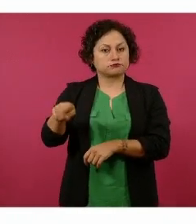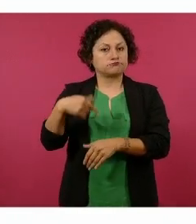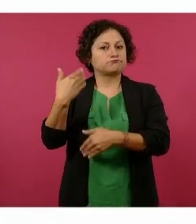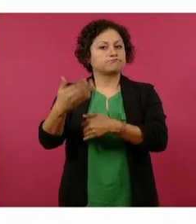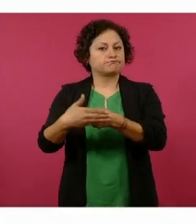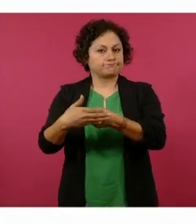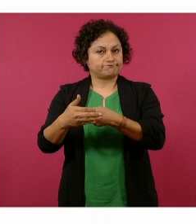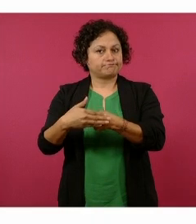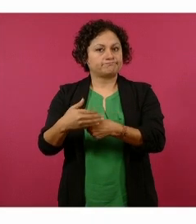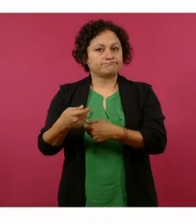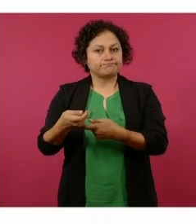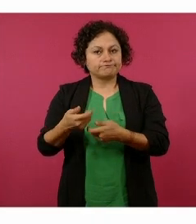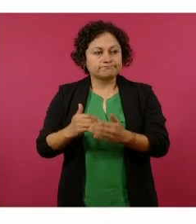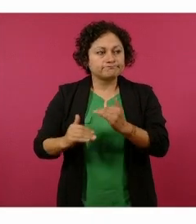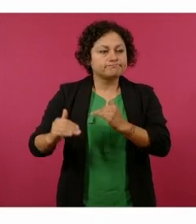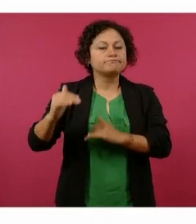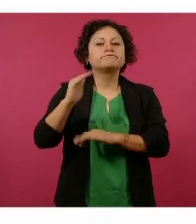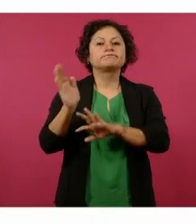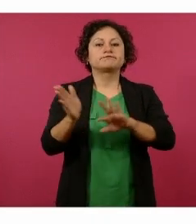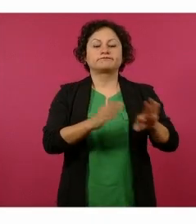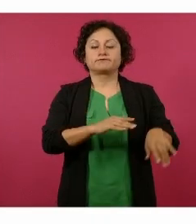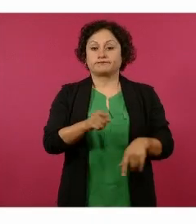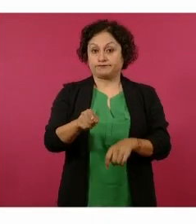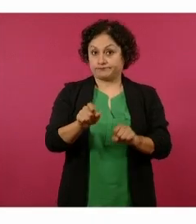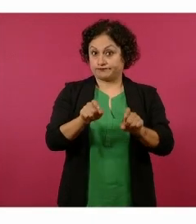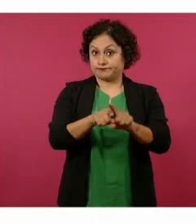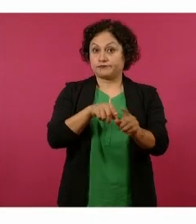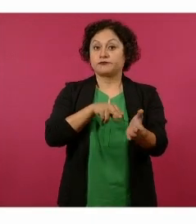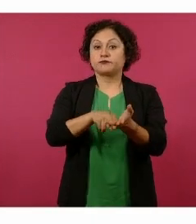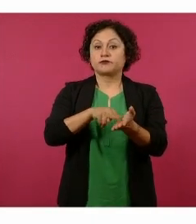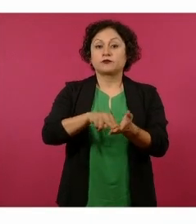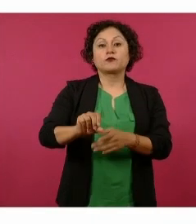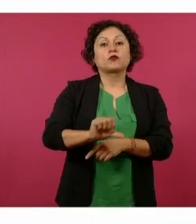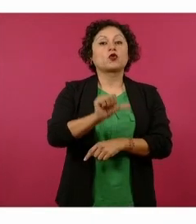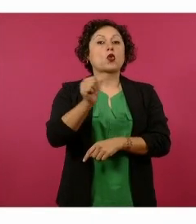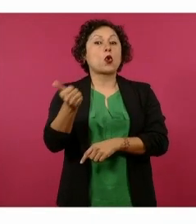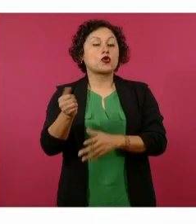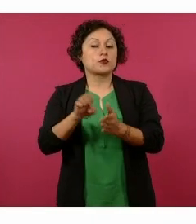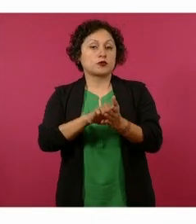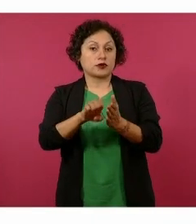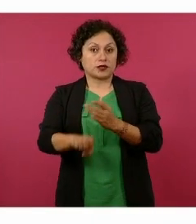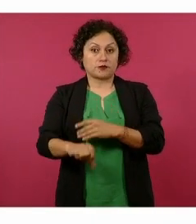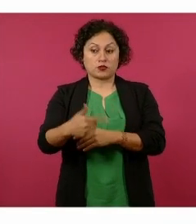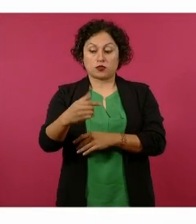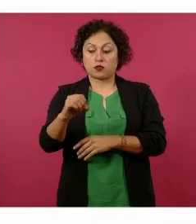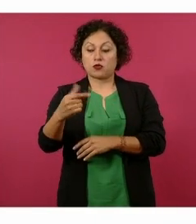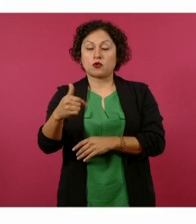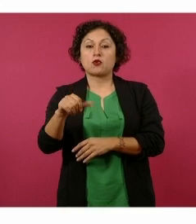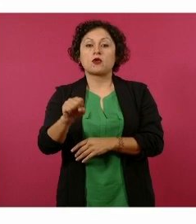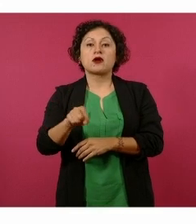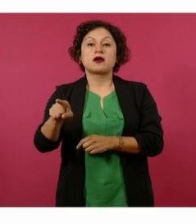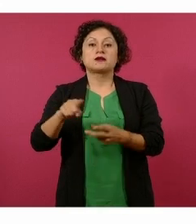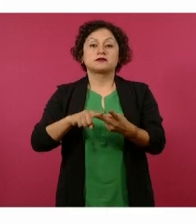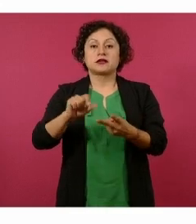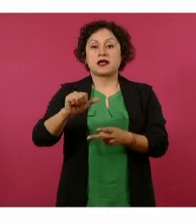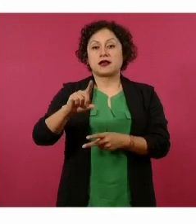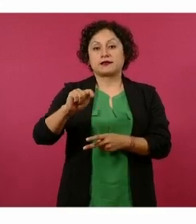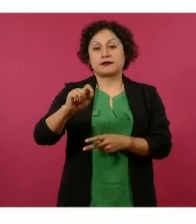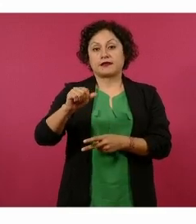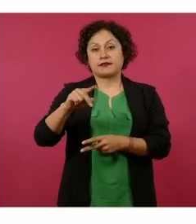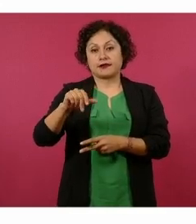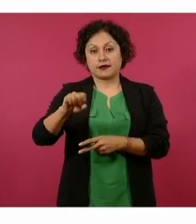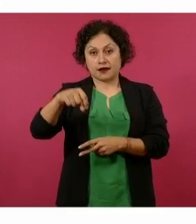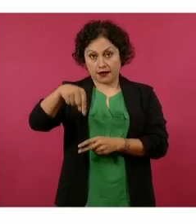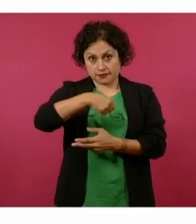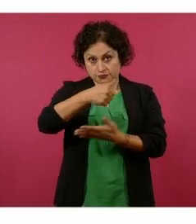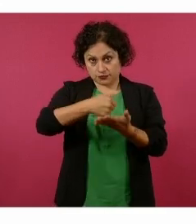También vemos en el caso del diésel, sin embargo, casos como GoGas, gasolinería Altadena en Azcapotzalco, aquí en la